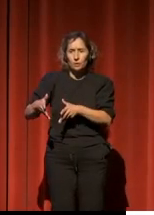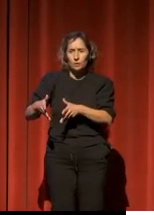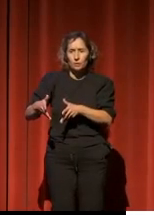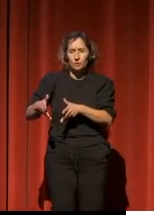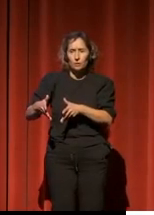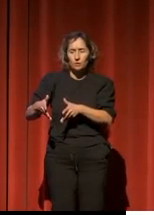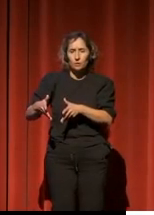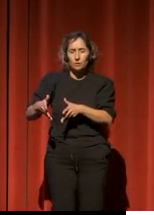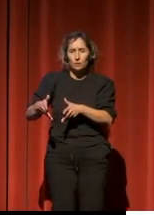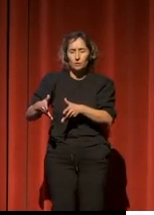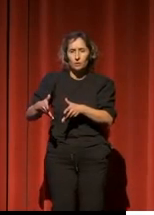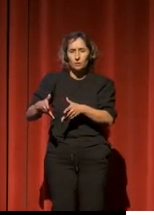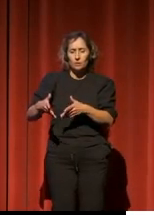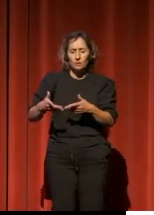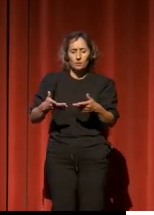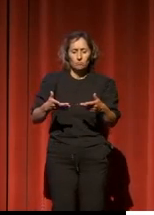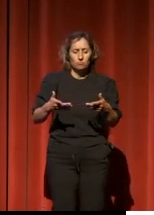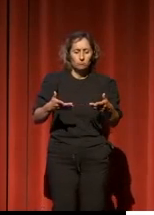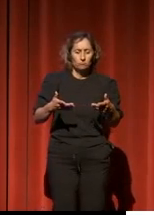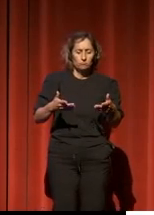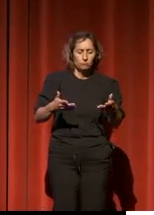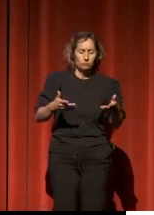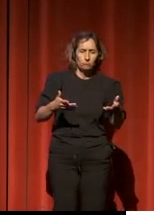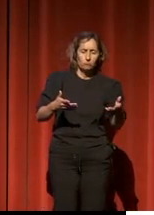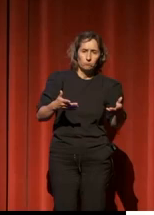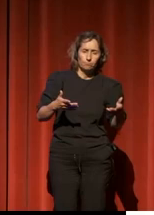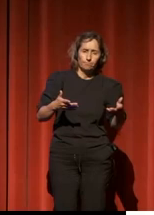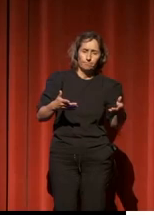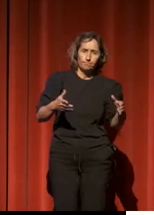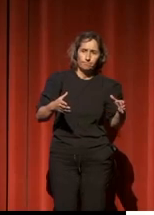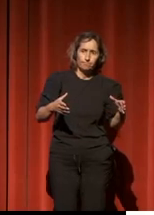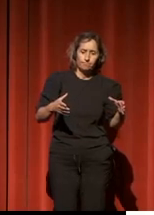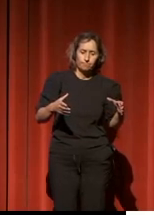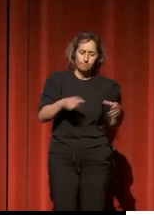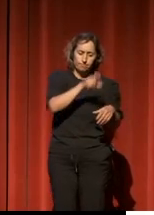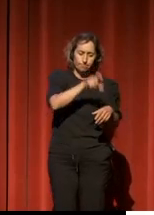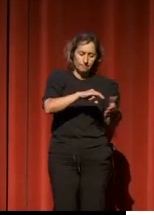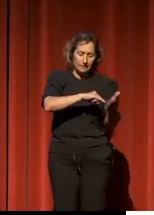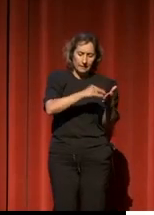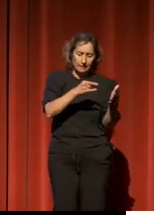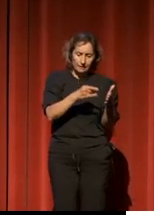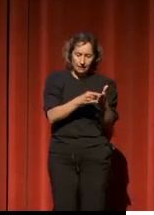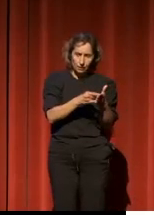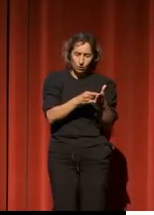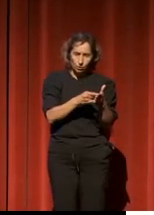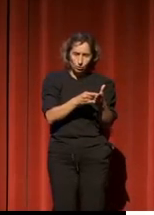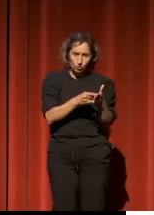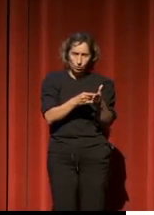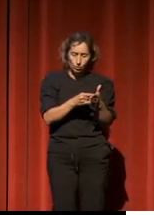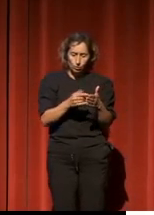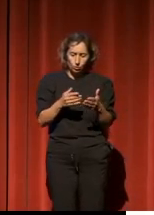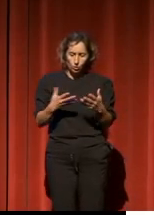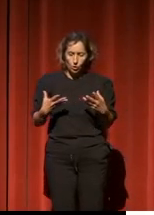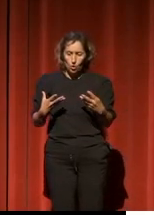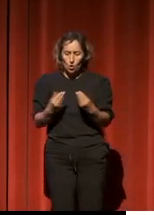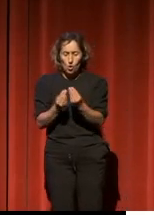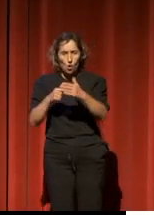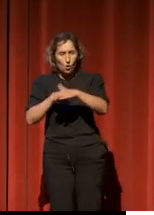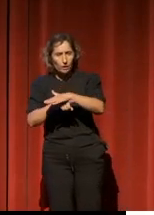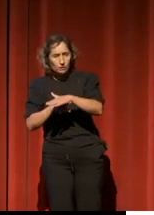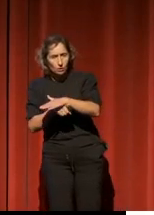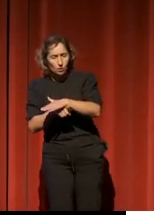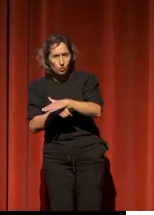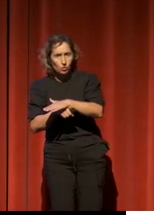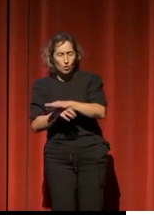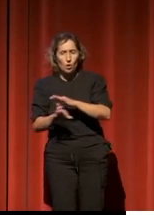eh los equipamientos eh eh junto al personal técnico o que directamente asociaciones locales